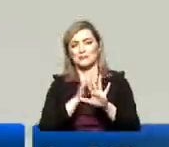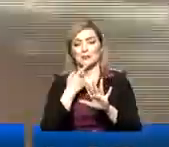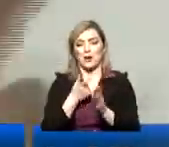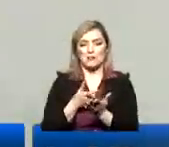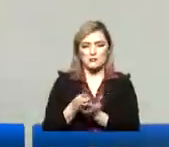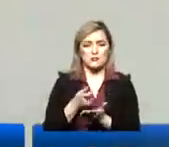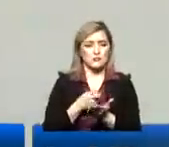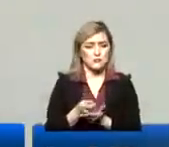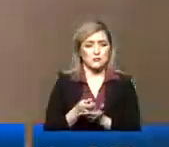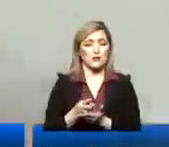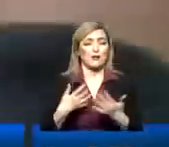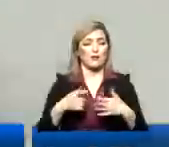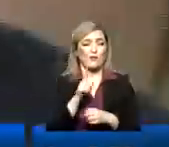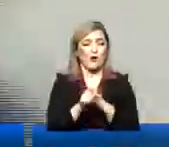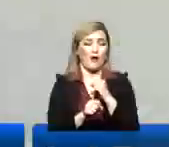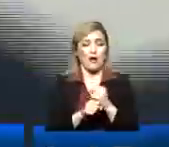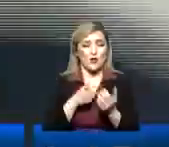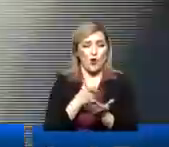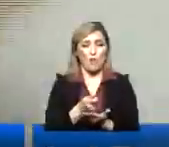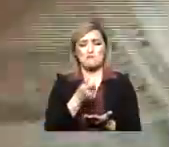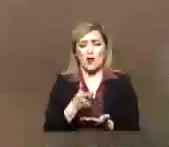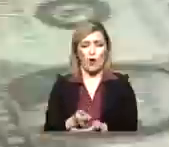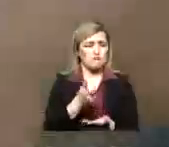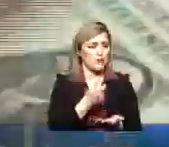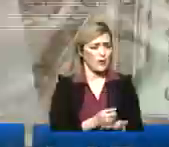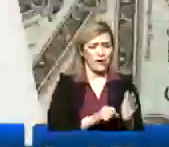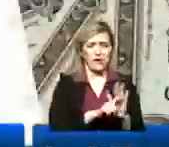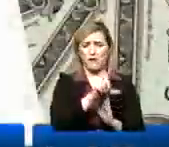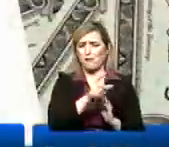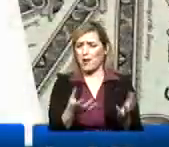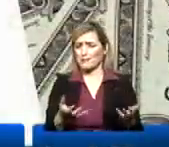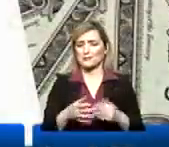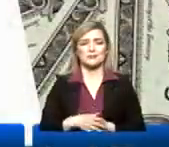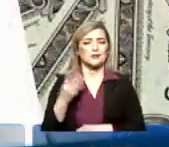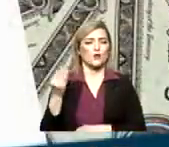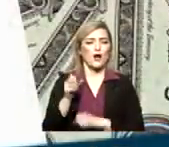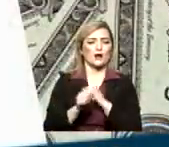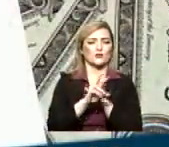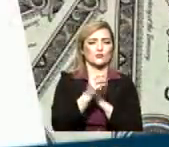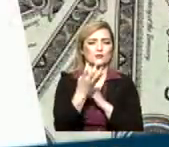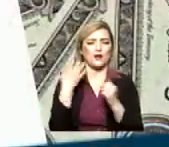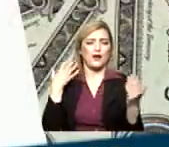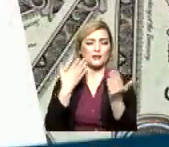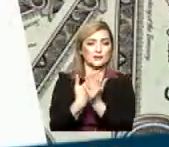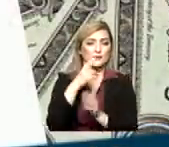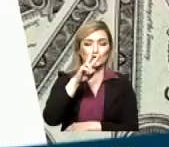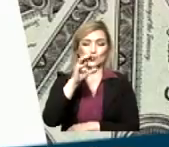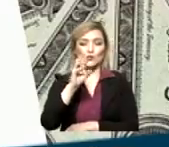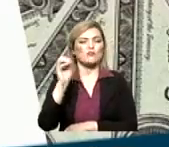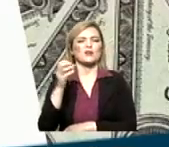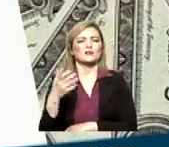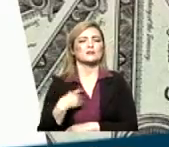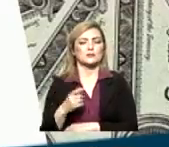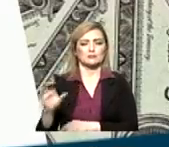a los gastos que en un solo año realizó solo en bienes Daniel Salcedo. Este joven, entre el 2014 y el 2020,